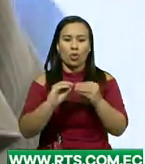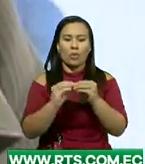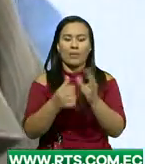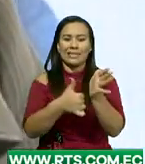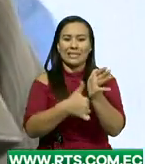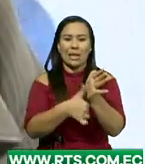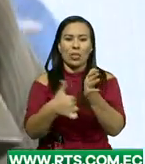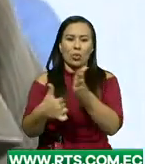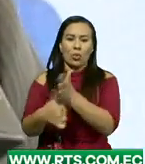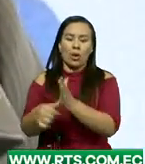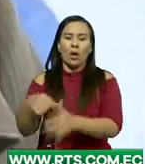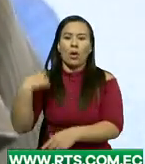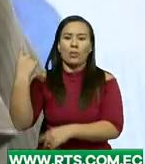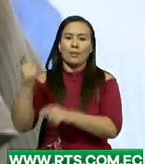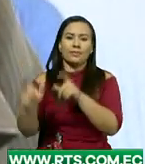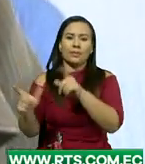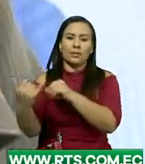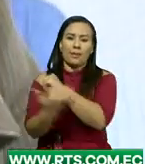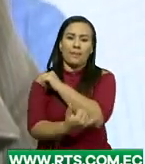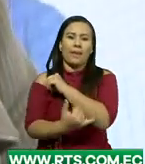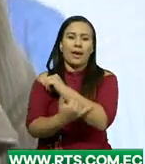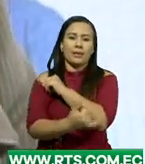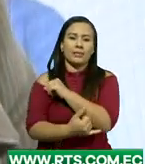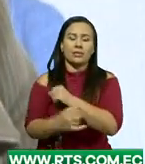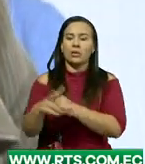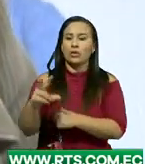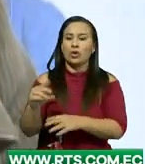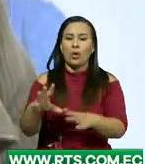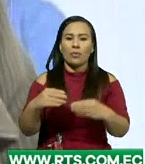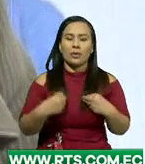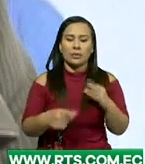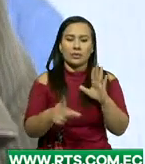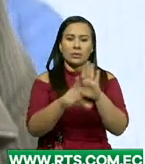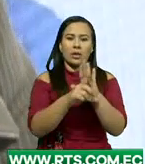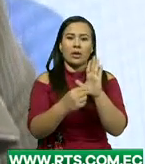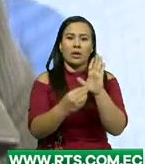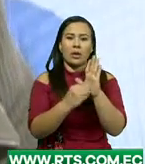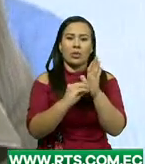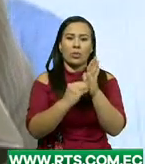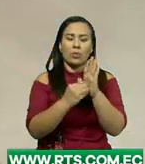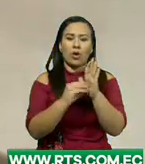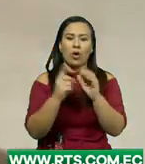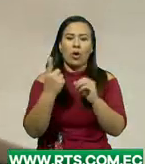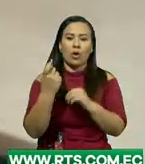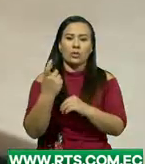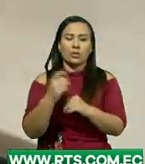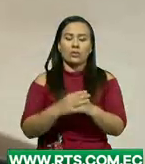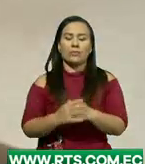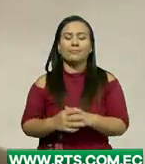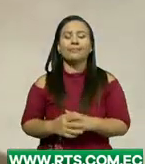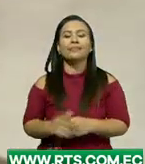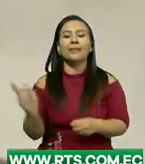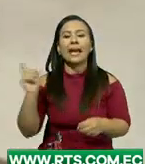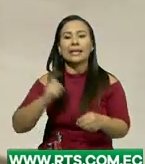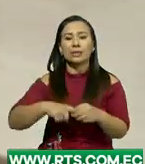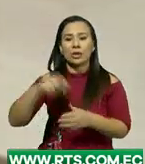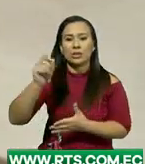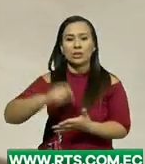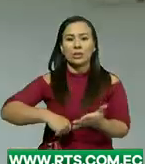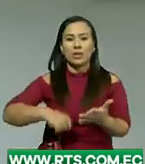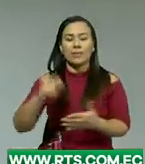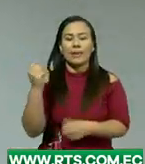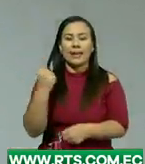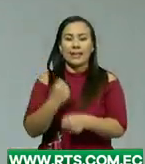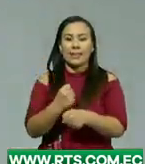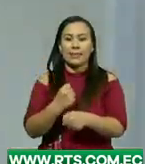y ciudadanos de extranjeros que no cumplían con el artículo 11 del Código de la Democracia. El Registro Civil, en su función, remitió